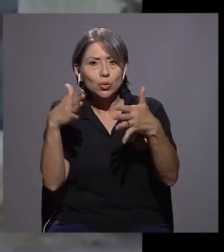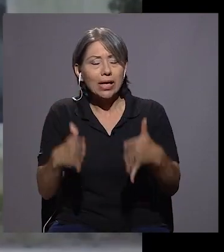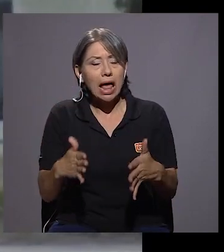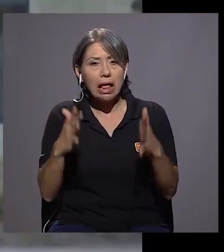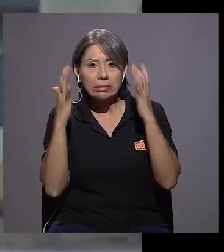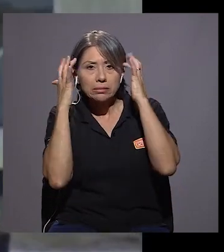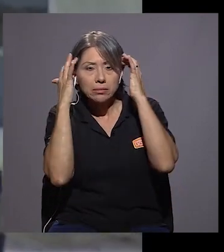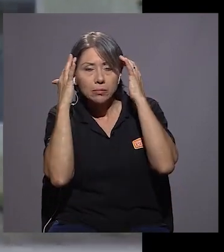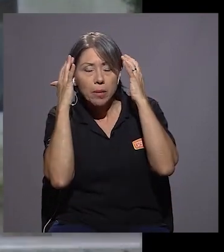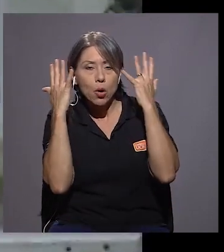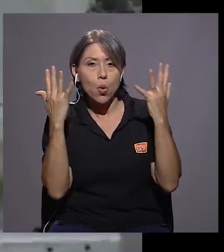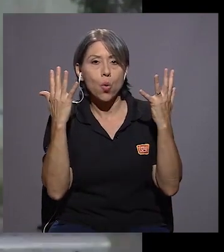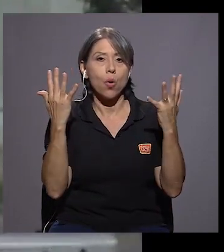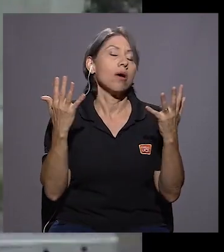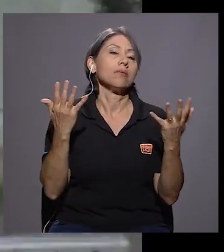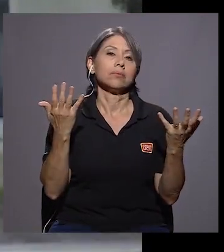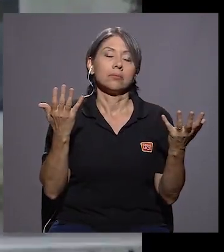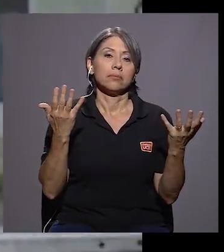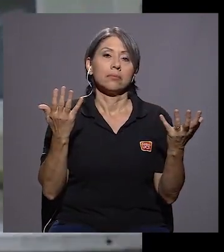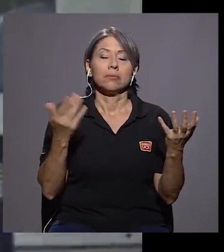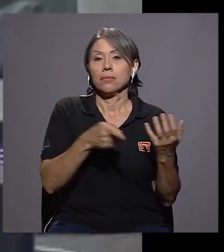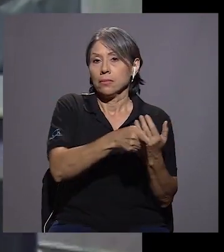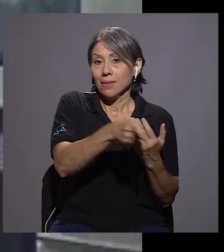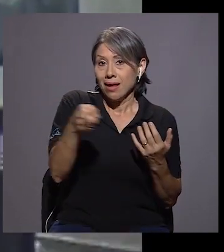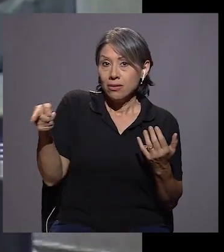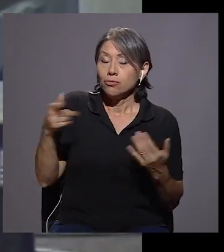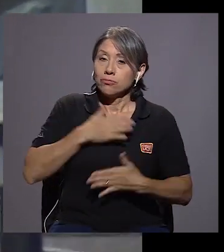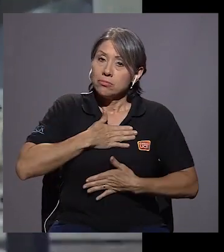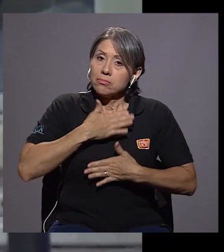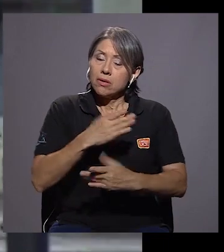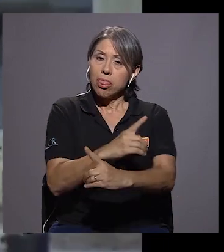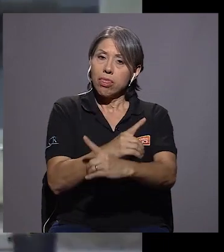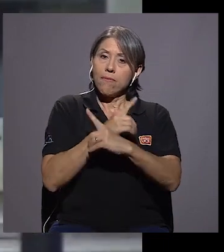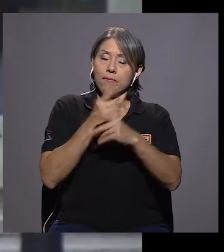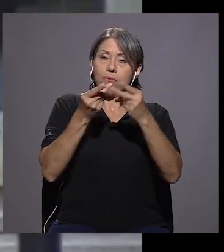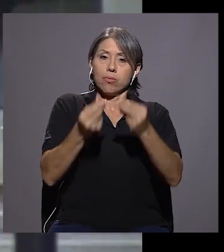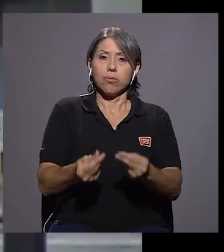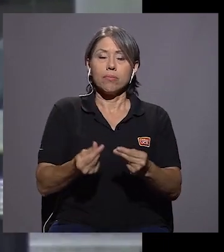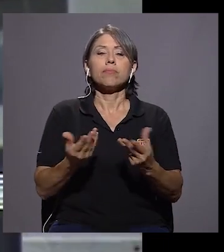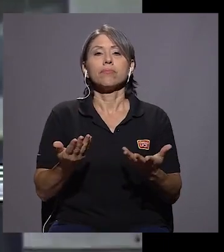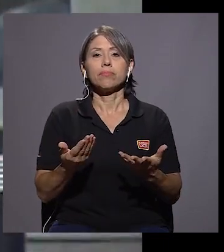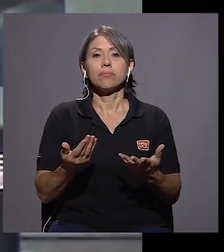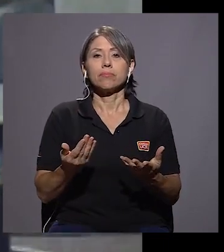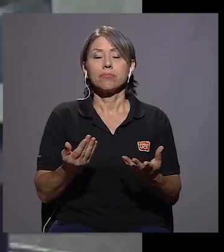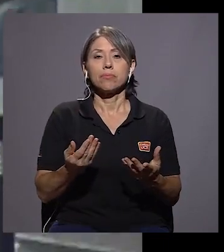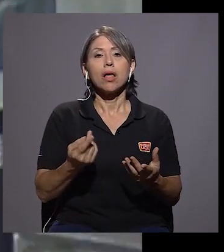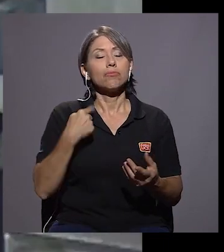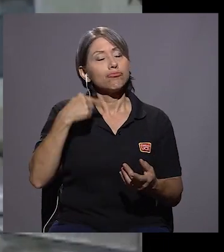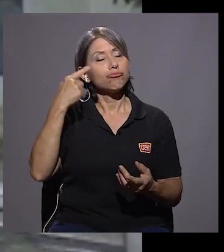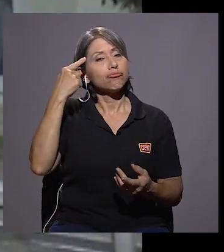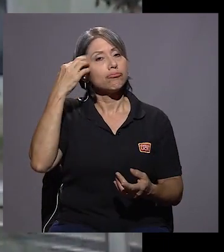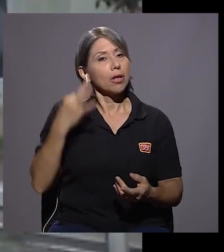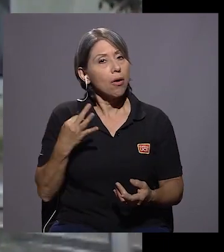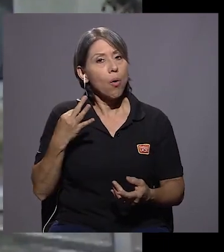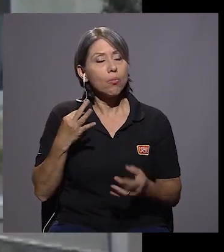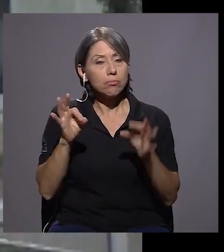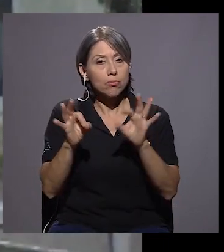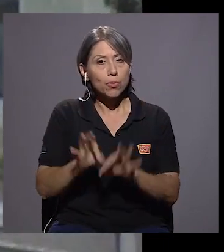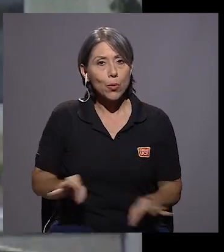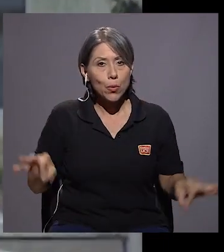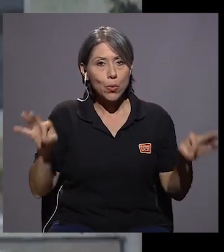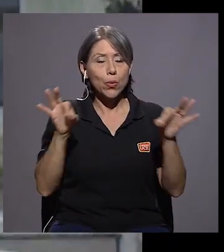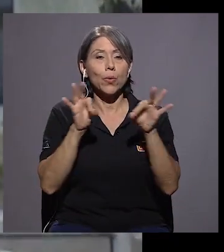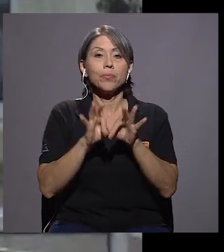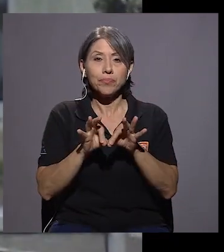movimiento preocupado, un movimiento que va a estar dispuesto a defender el presupuesto. Así que me parece